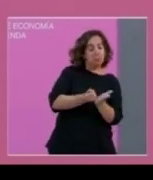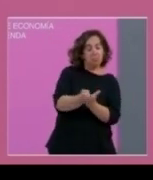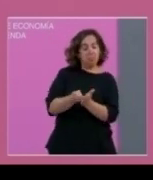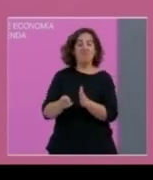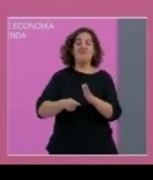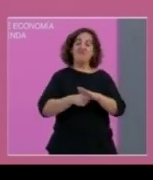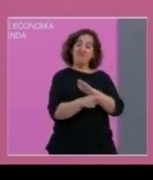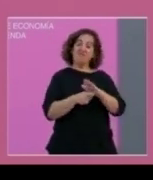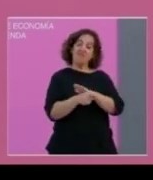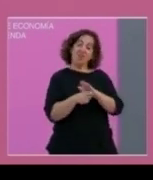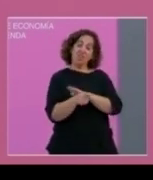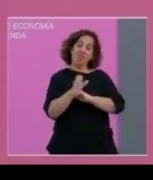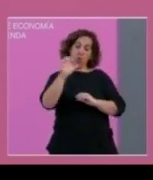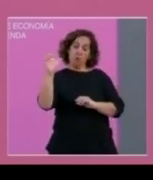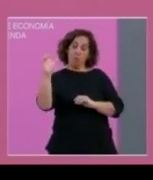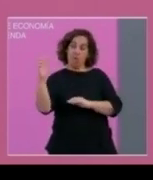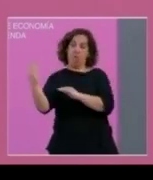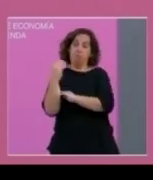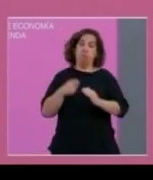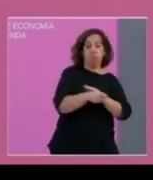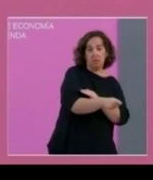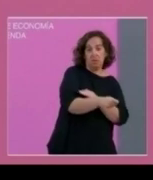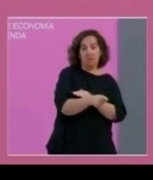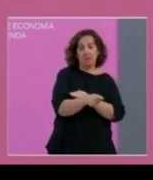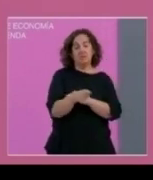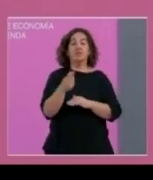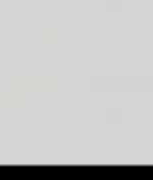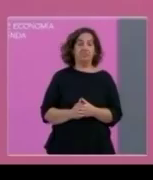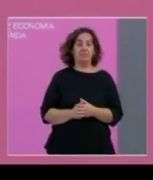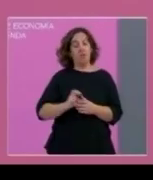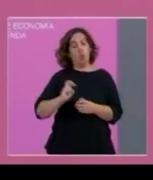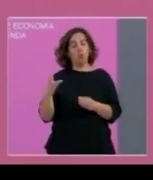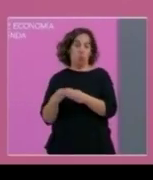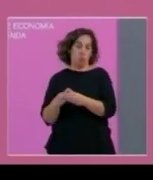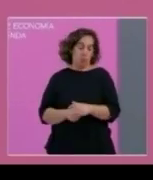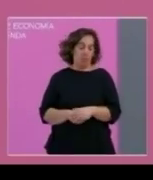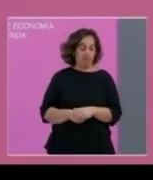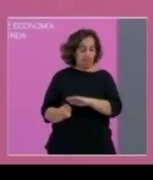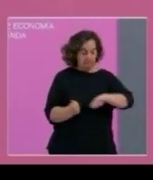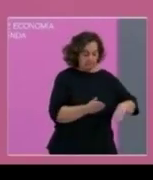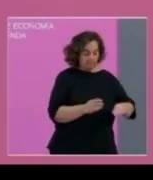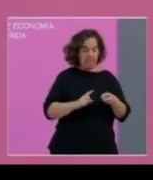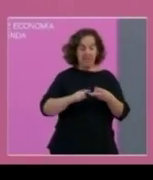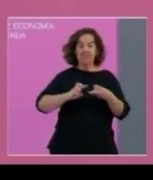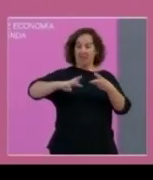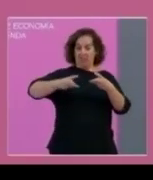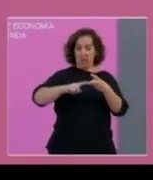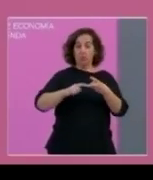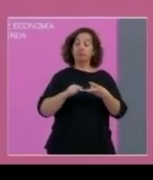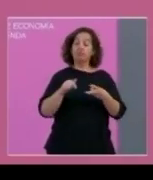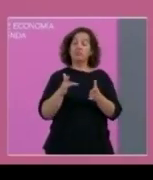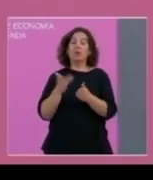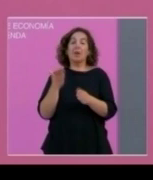financiación europea procedente del programa Next Generation EU. En tercer lugar, hoy presentamos